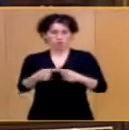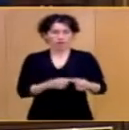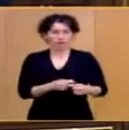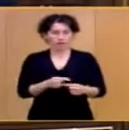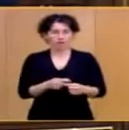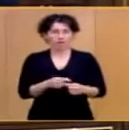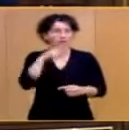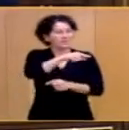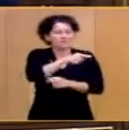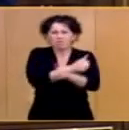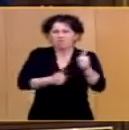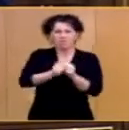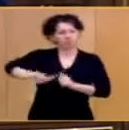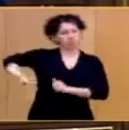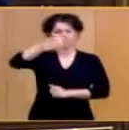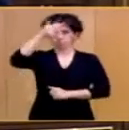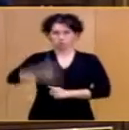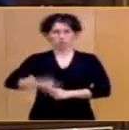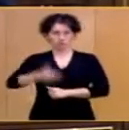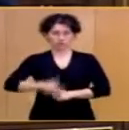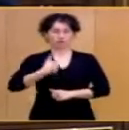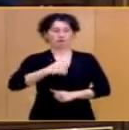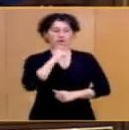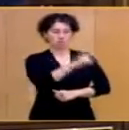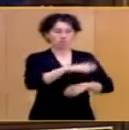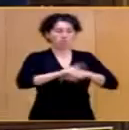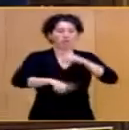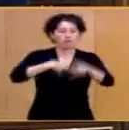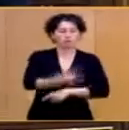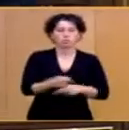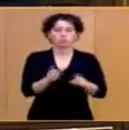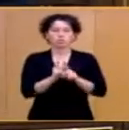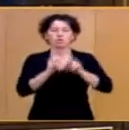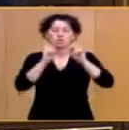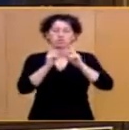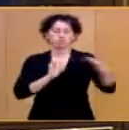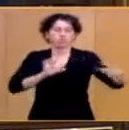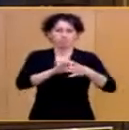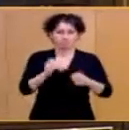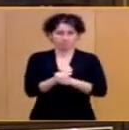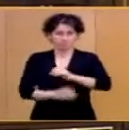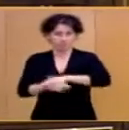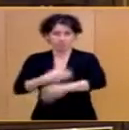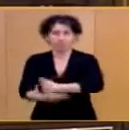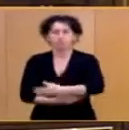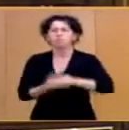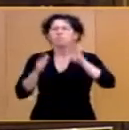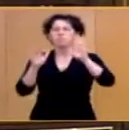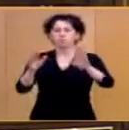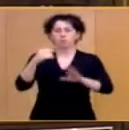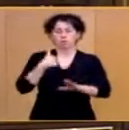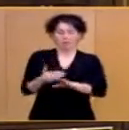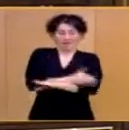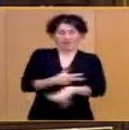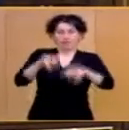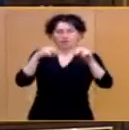presidente, premisa imprescindible para poder reeditarlos en el futuro. Pero no quiero concluir sin referirme a otras